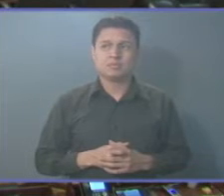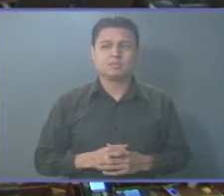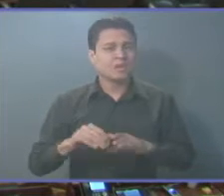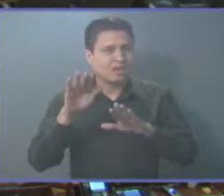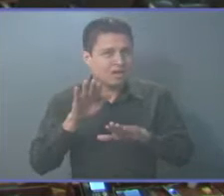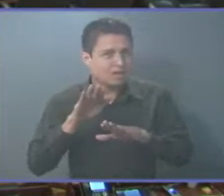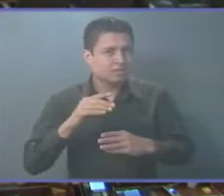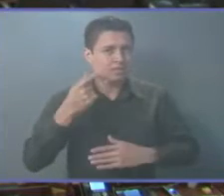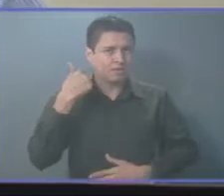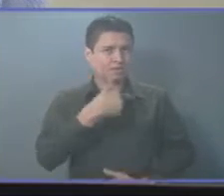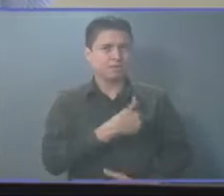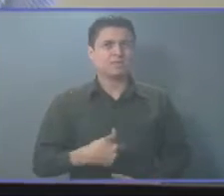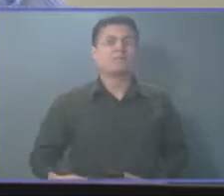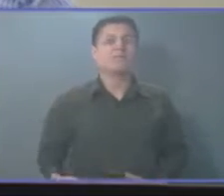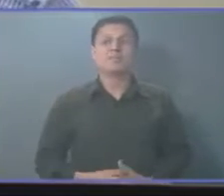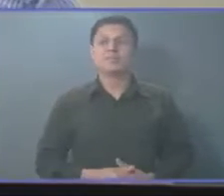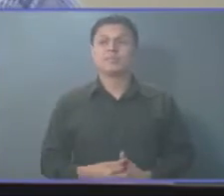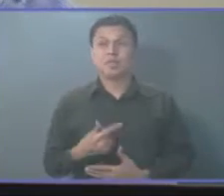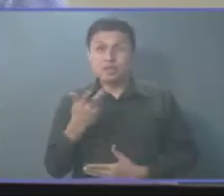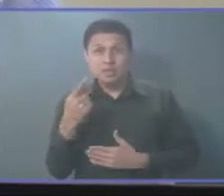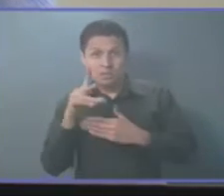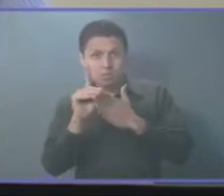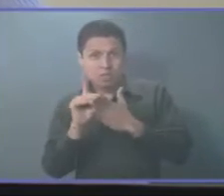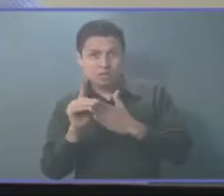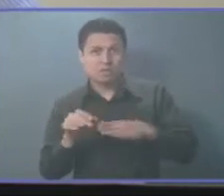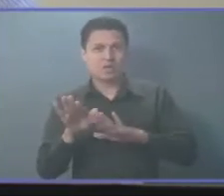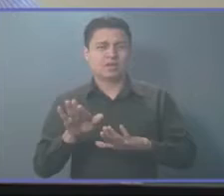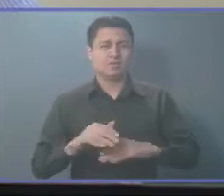Muchas gracias, presidente, colegas.